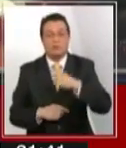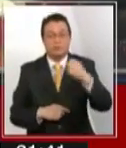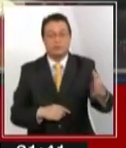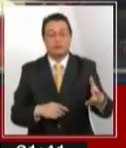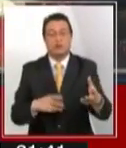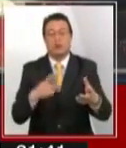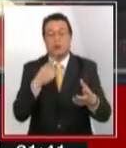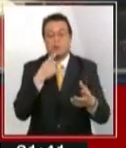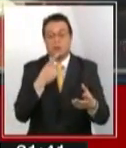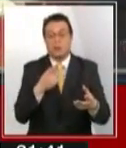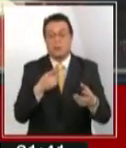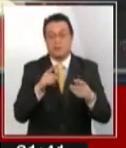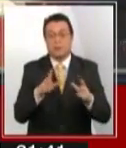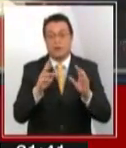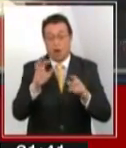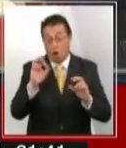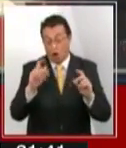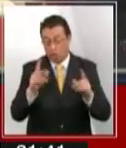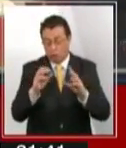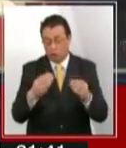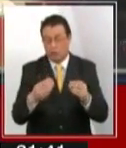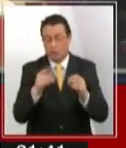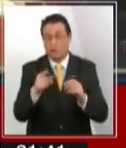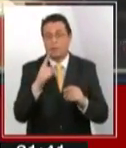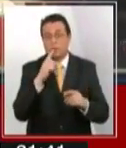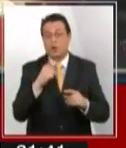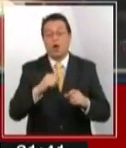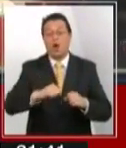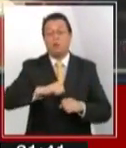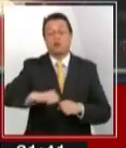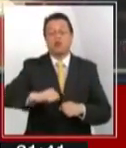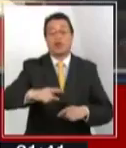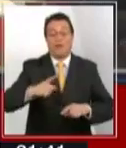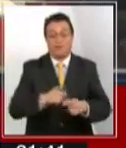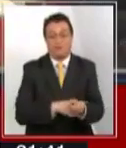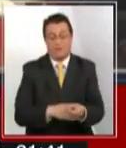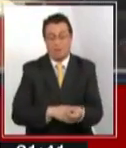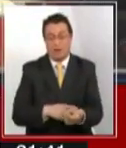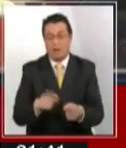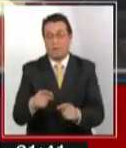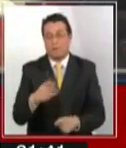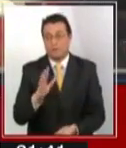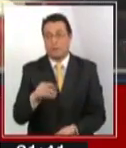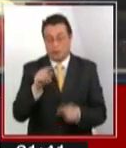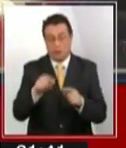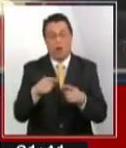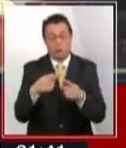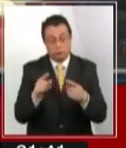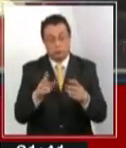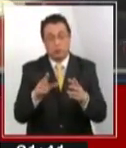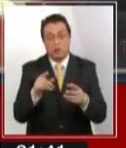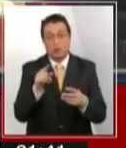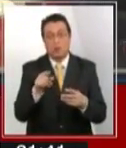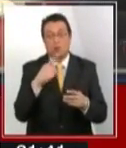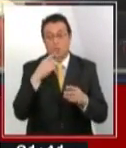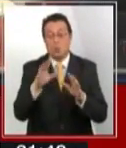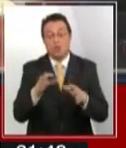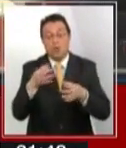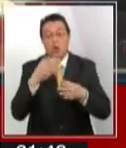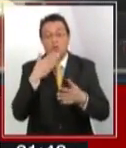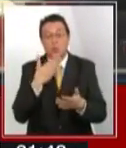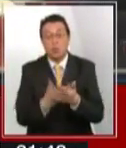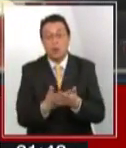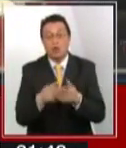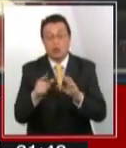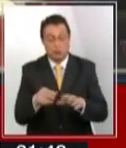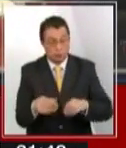la justicia. Okay, generalmente sí. Con la oposición de la familia. Está bien. Corregido ese punto. Cuando se determina judicialmente, ¿se